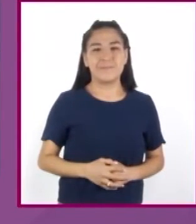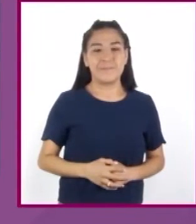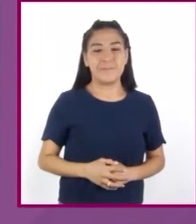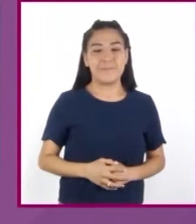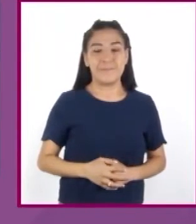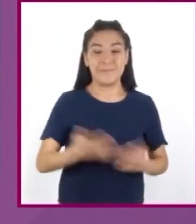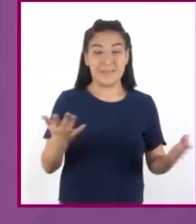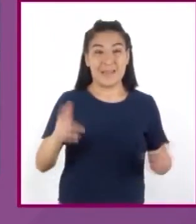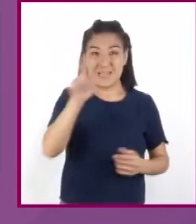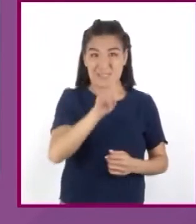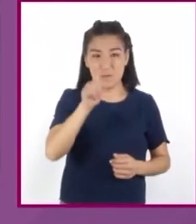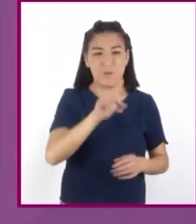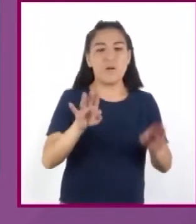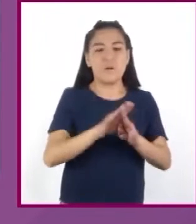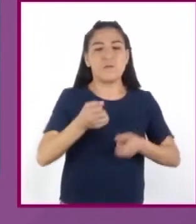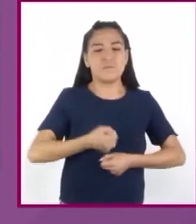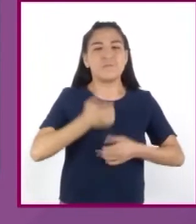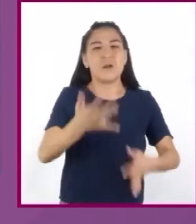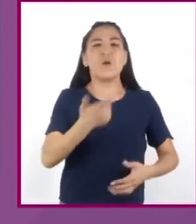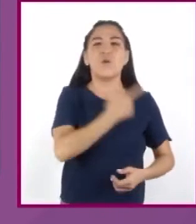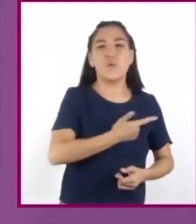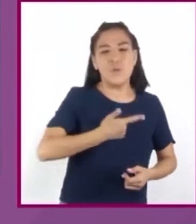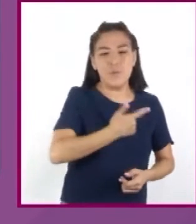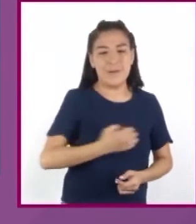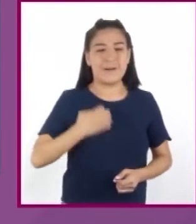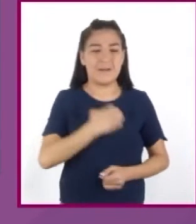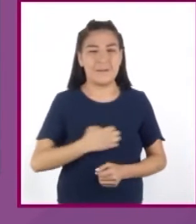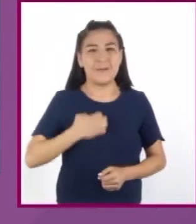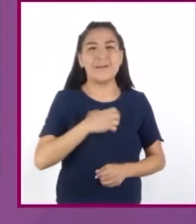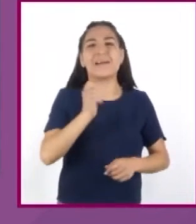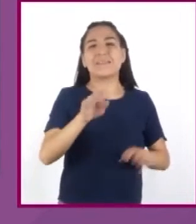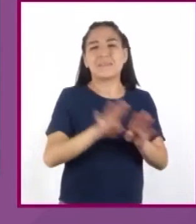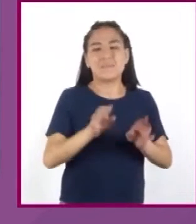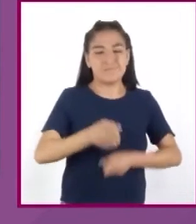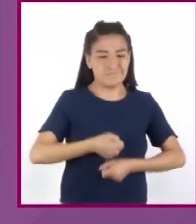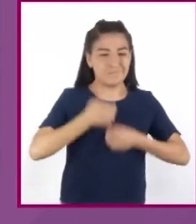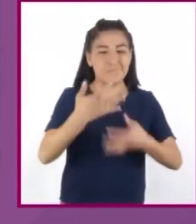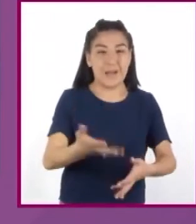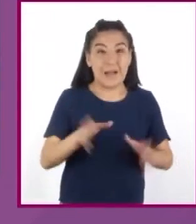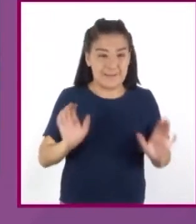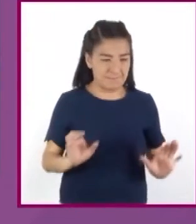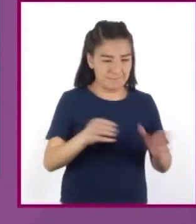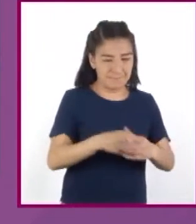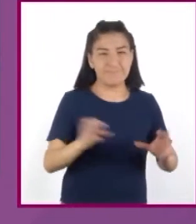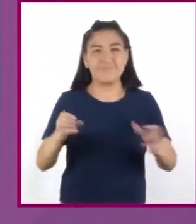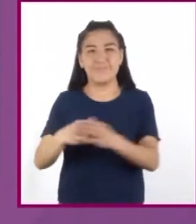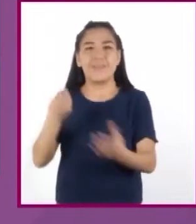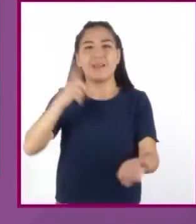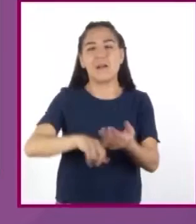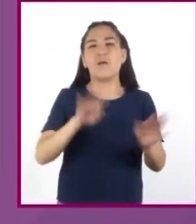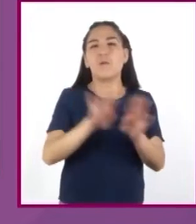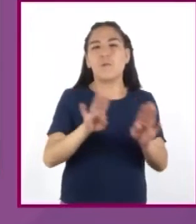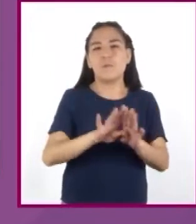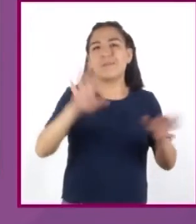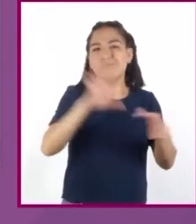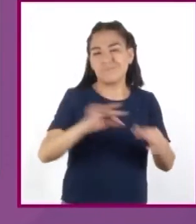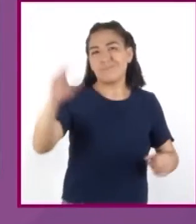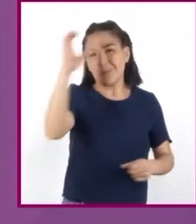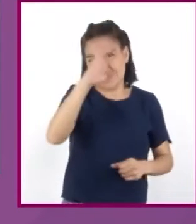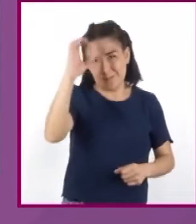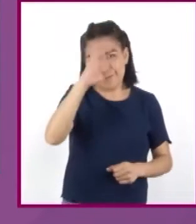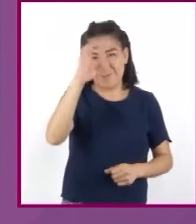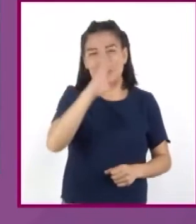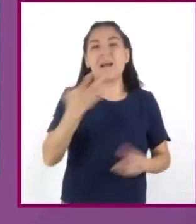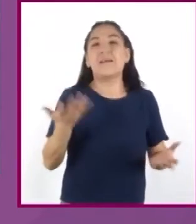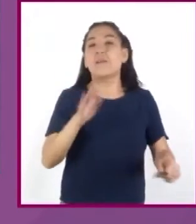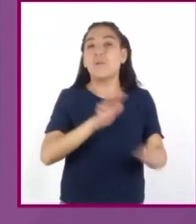Con el lenguaje expresamos nuestros gustos y emociones y los expresamos como comunidad a través de diversas manifestaciones culturales.